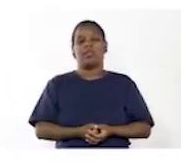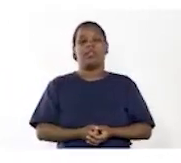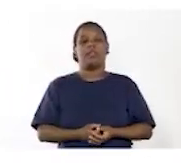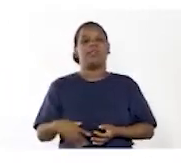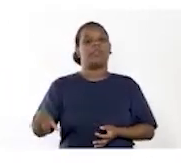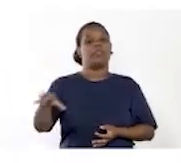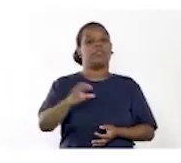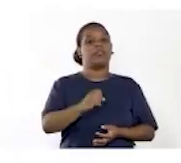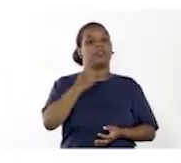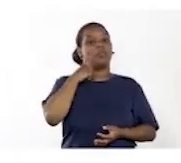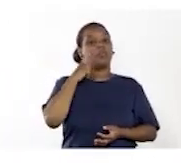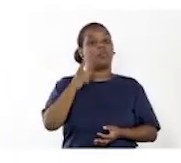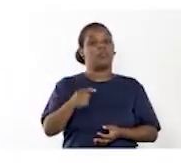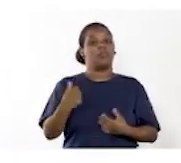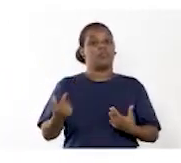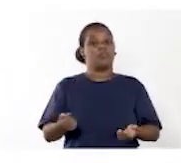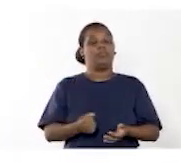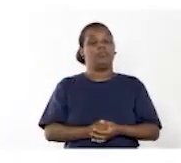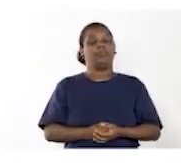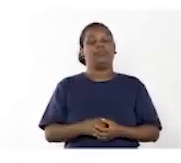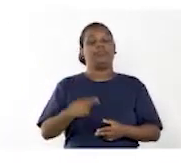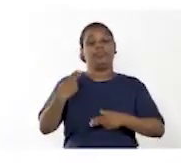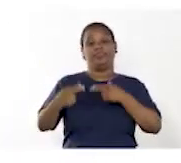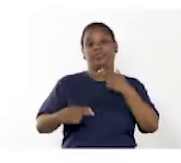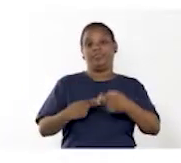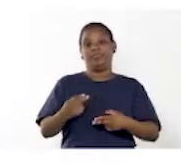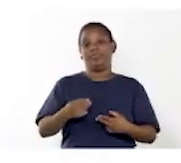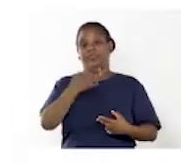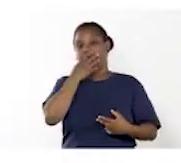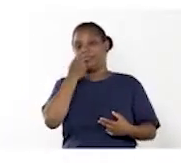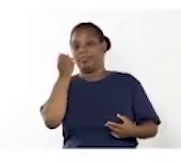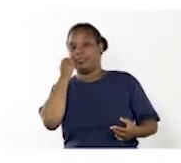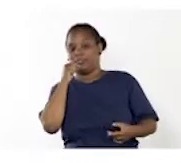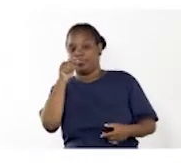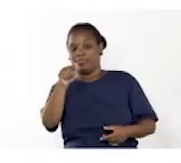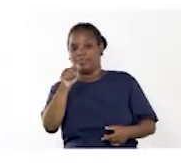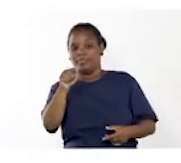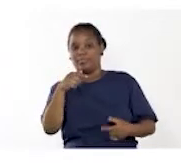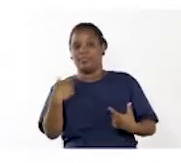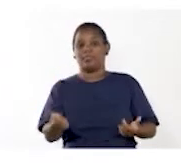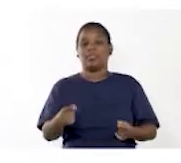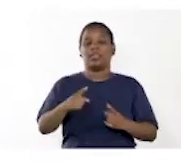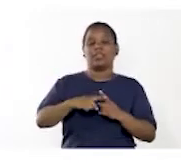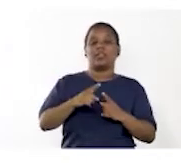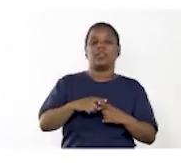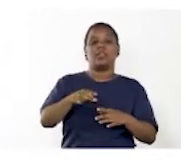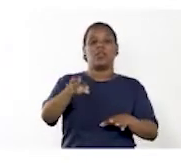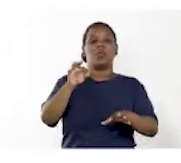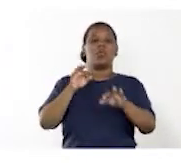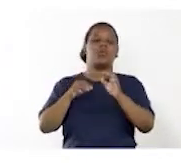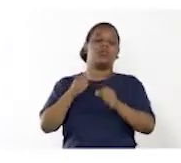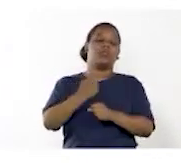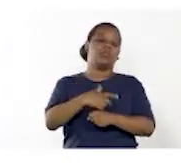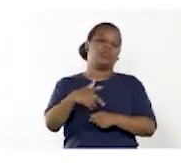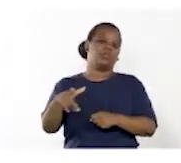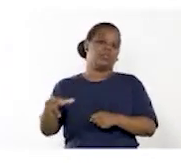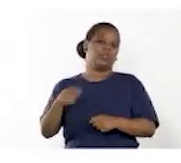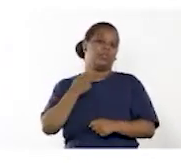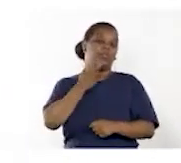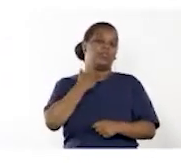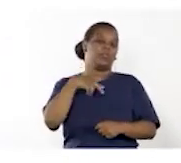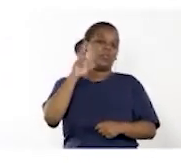todo lo que he visto, de todo lo que he realizado, me gusta más esta tarea y la voy a utilizar para hacer mi